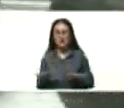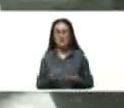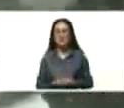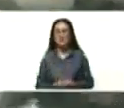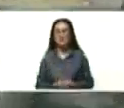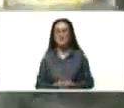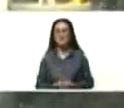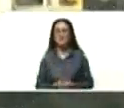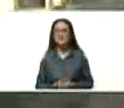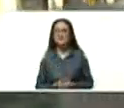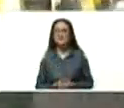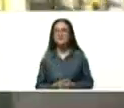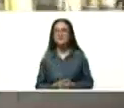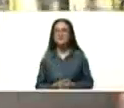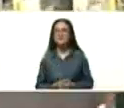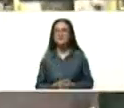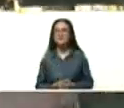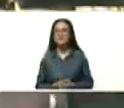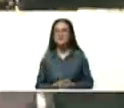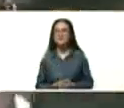¿Ah?